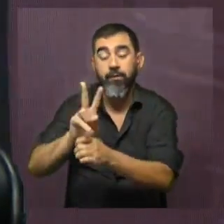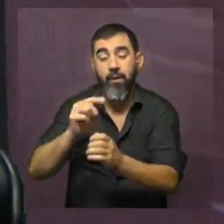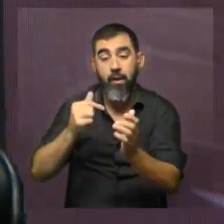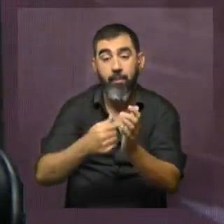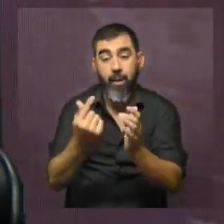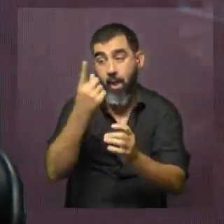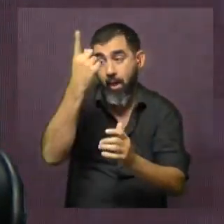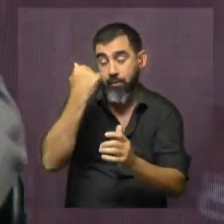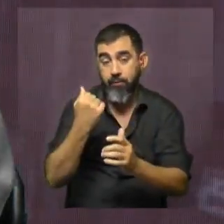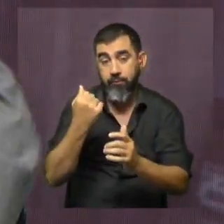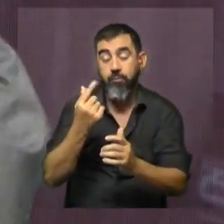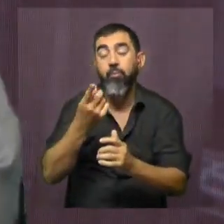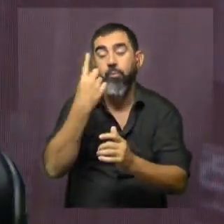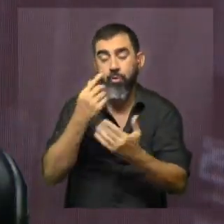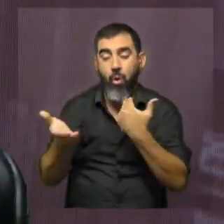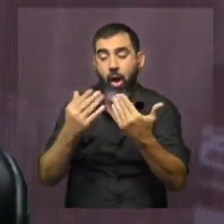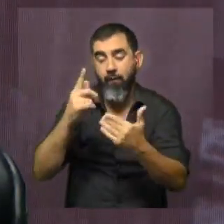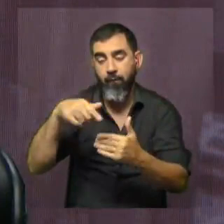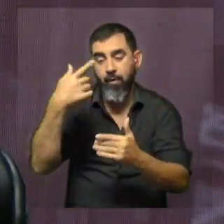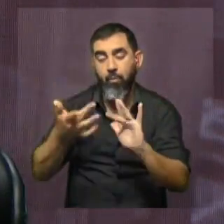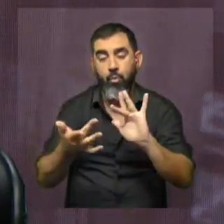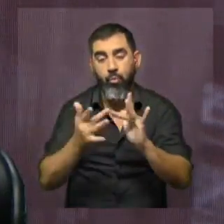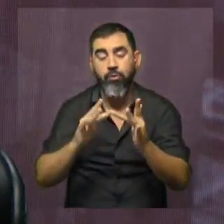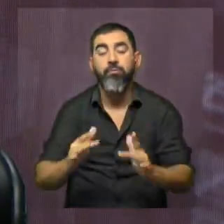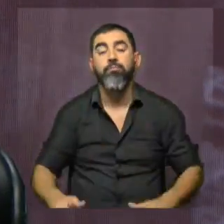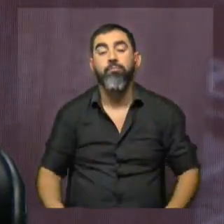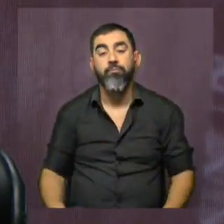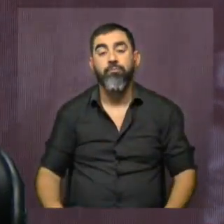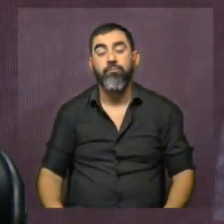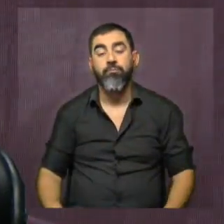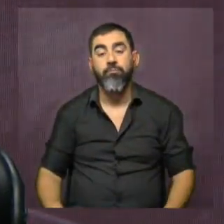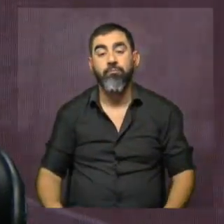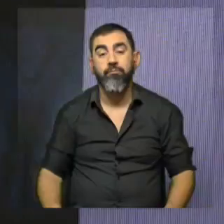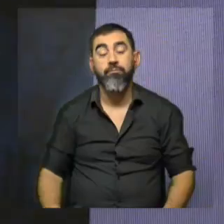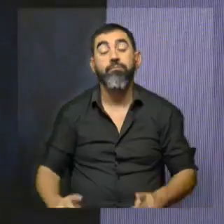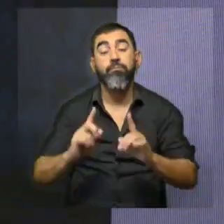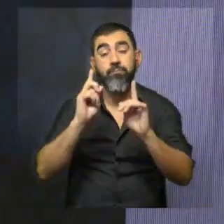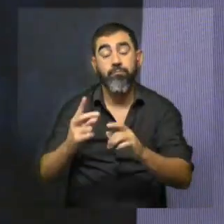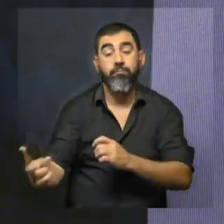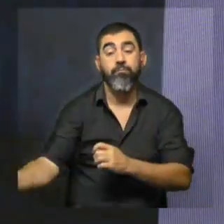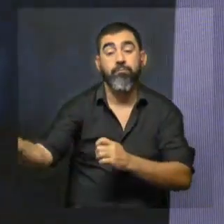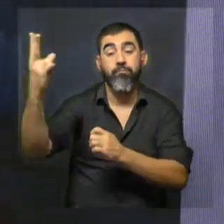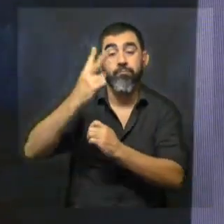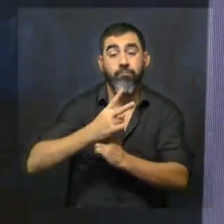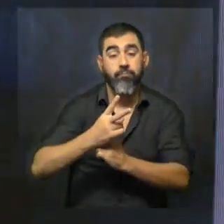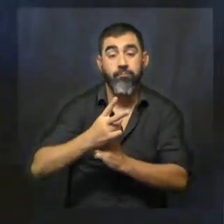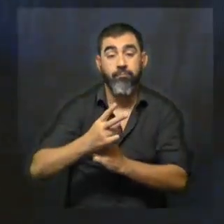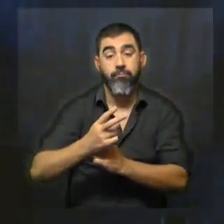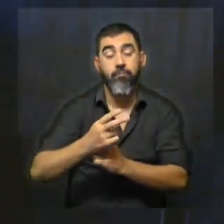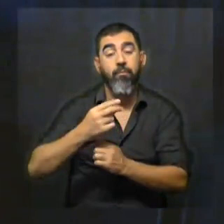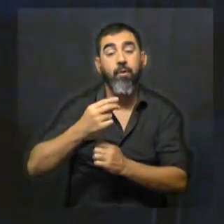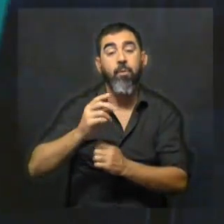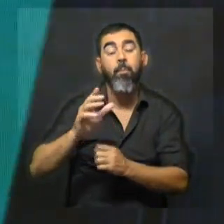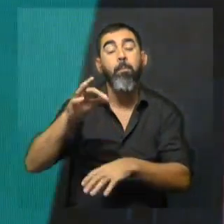ayer mismo y por eso vamos a hablar con él. Muy bien, y también nos va a estar visitando Magdalena Bola, que